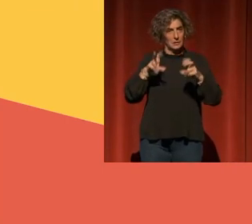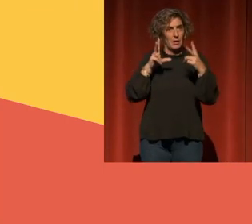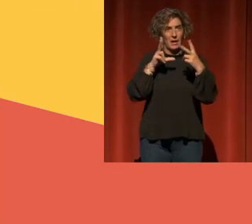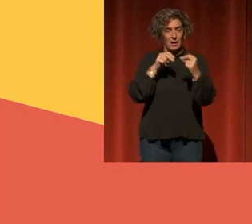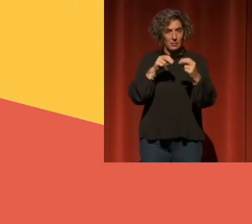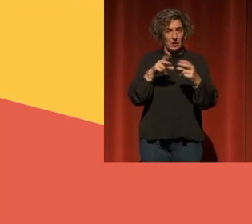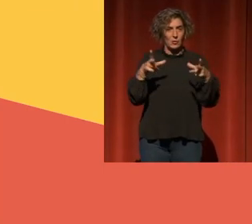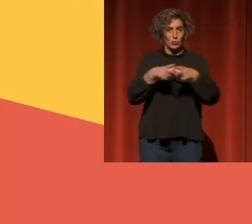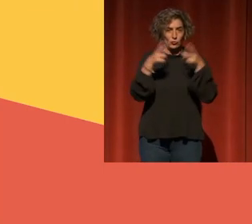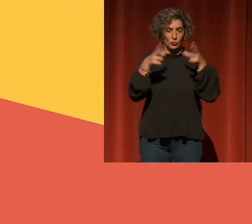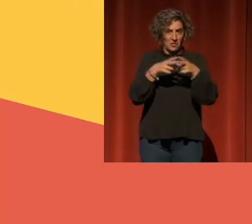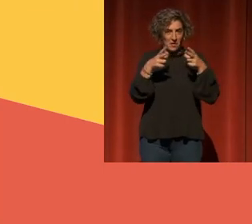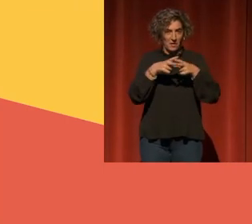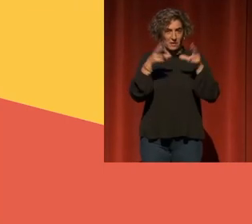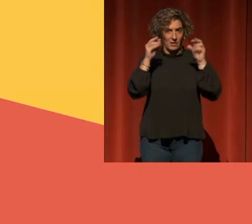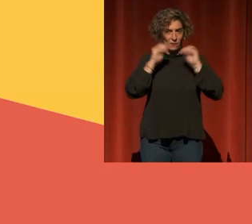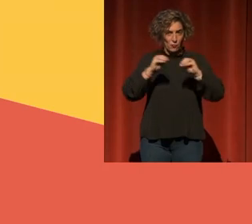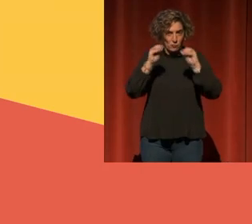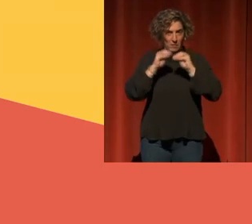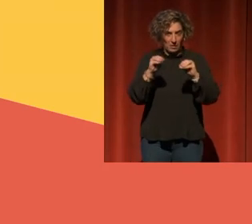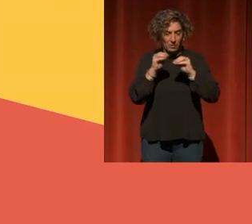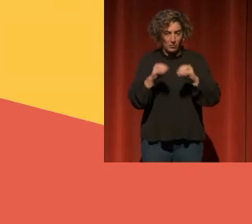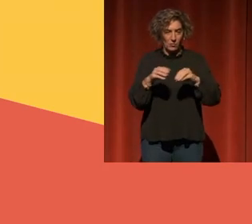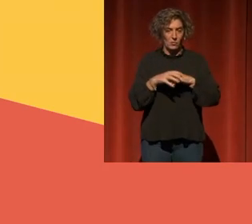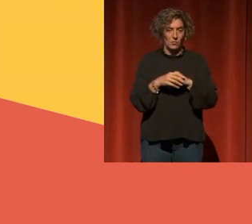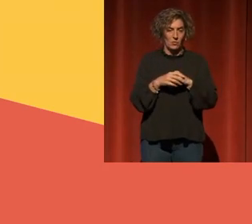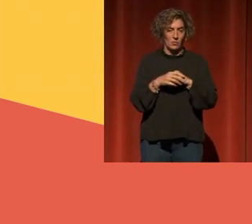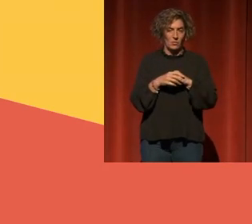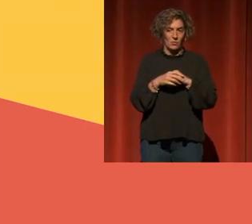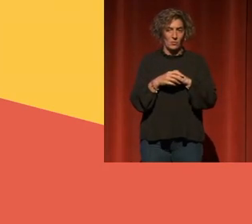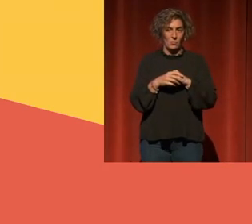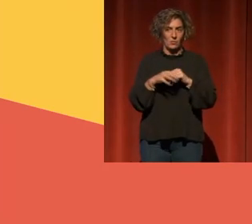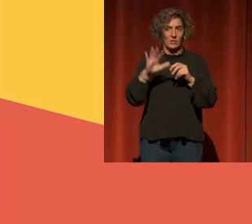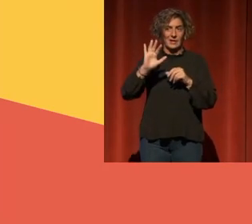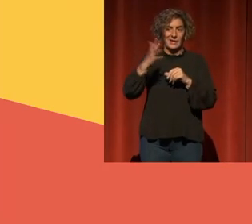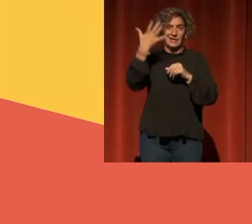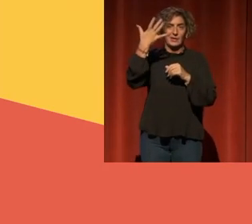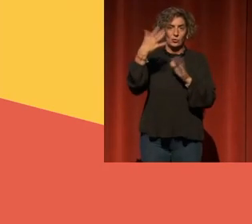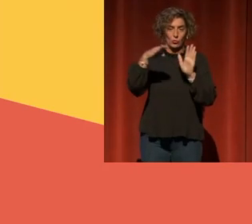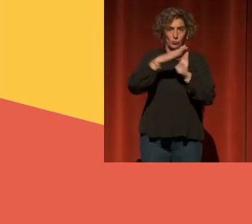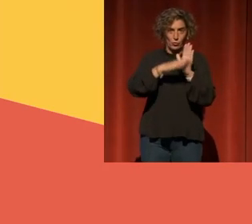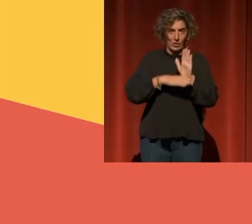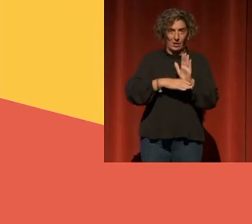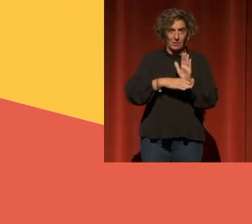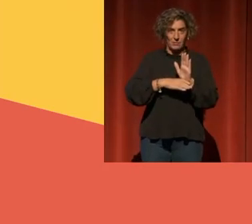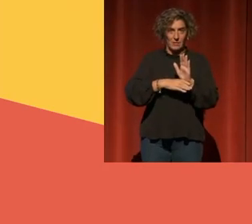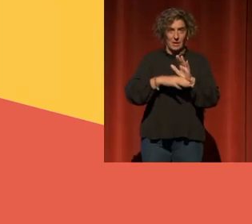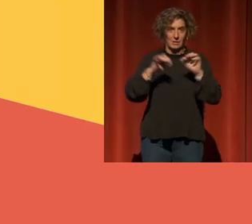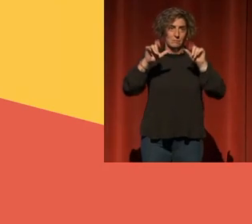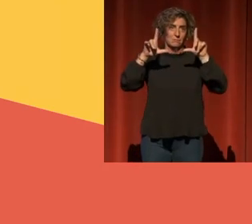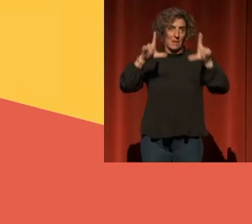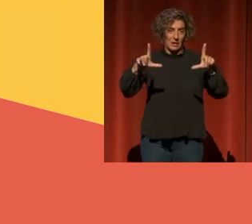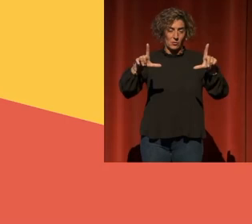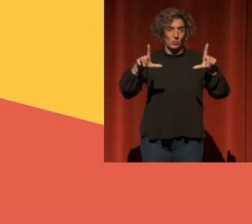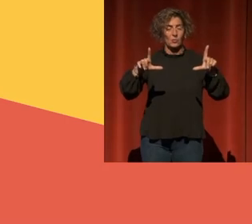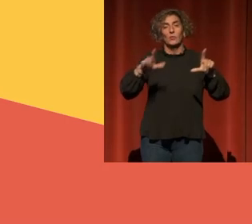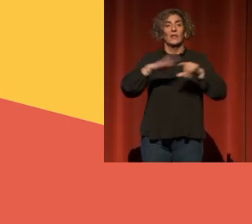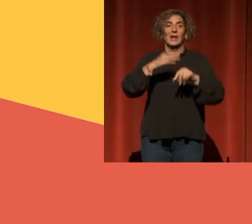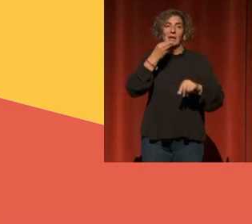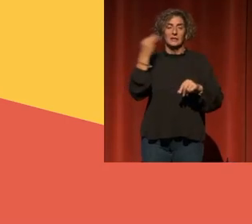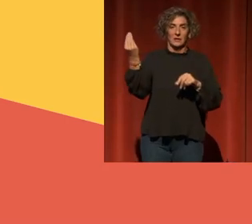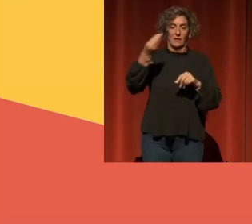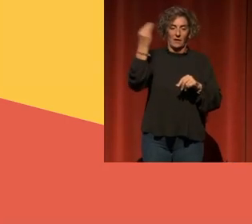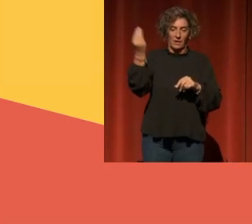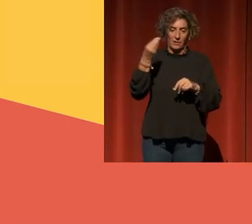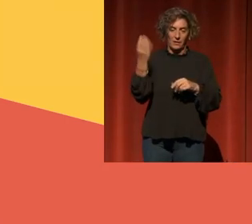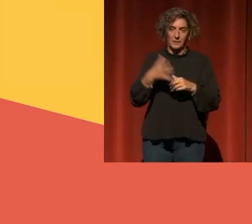sociedad de la información El quinto programa marco ya se va a centrar en la Excelencia y en el liderazgo